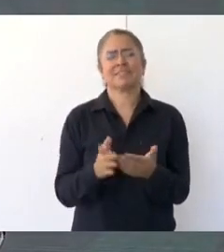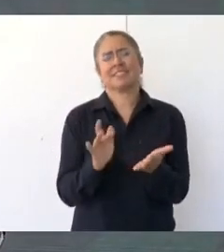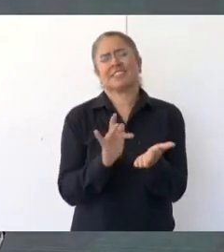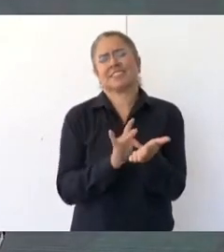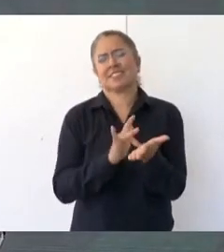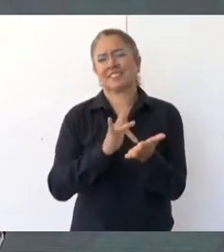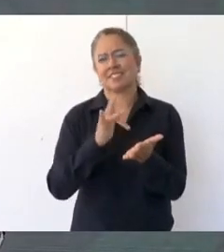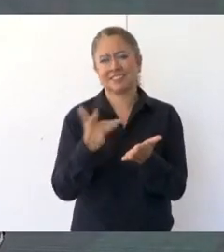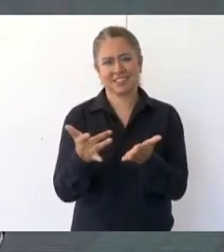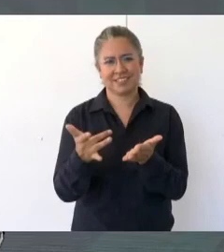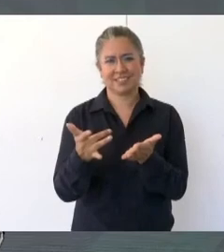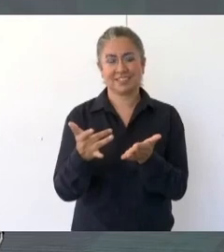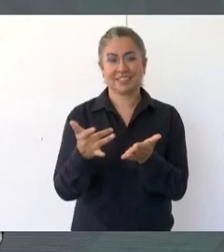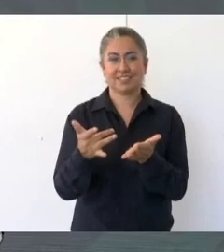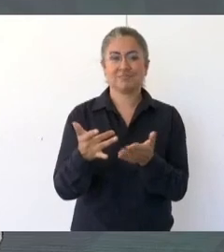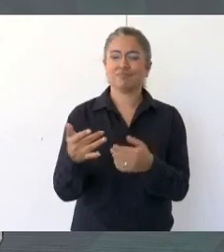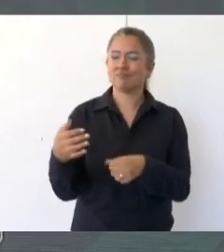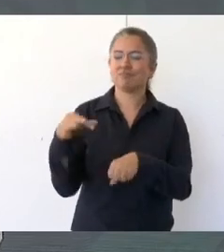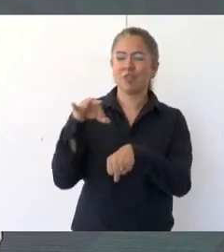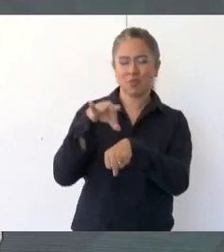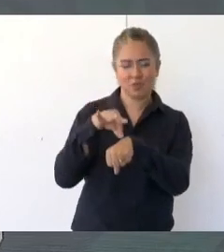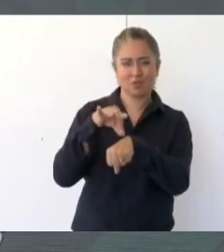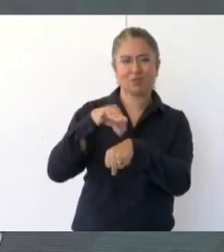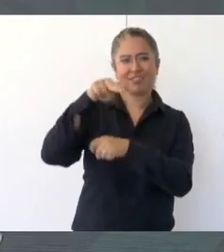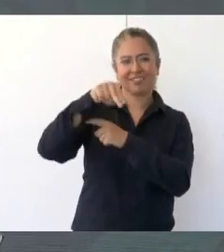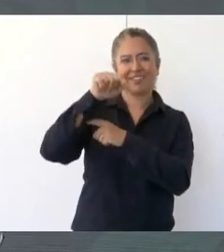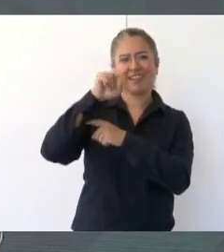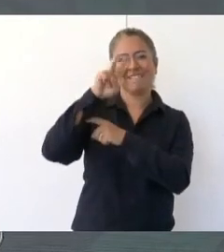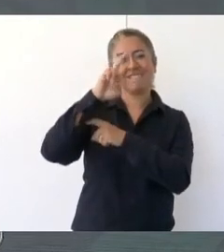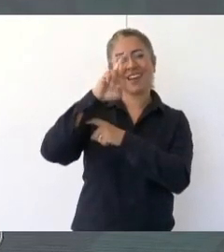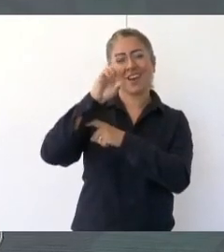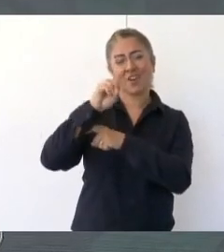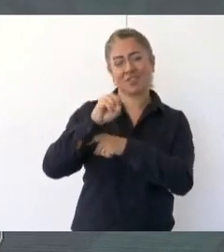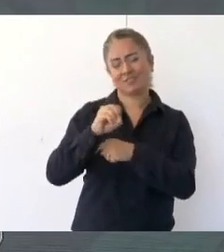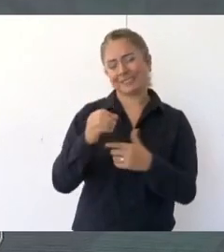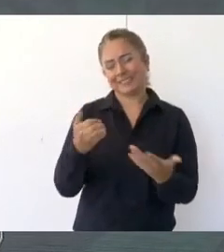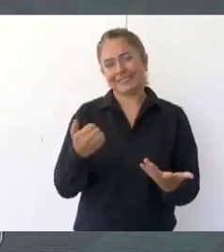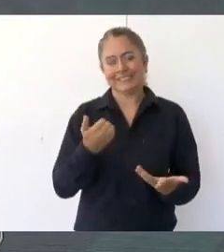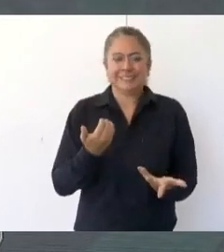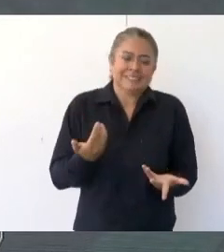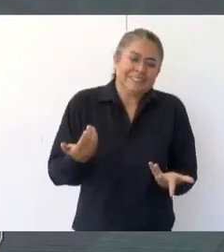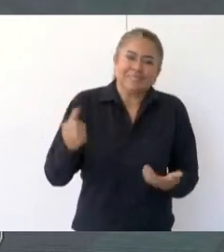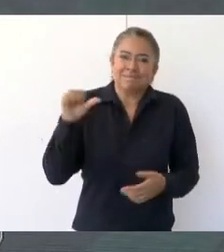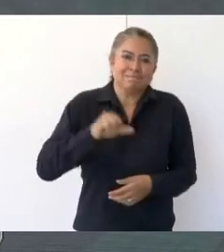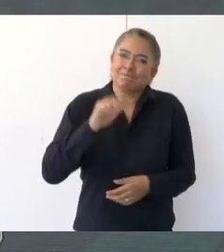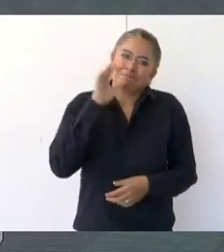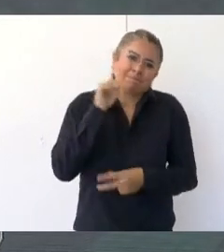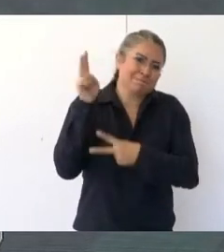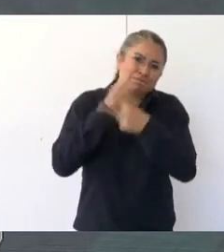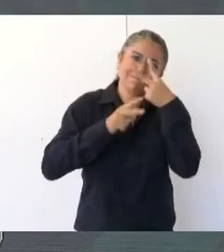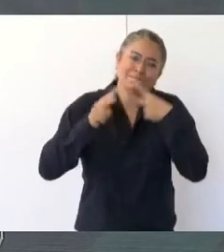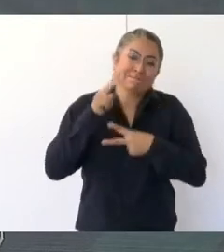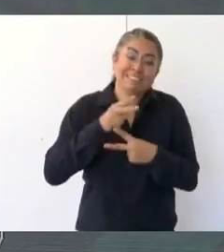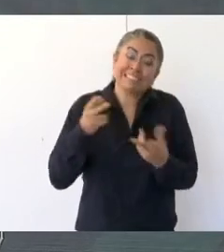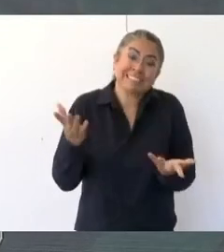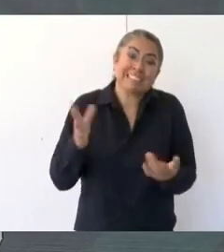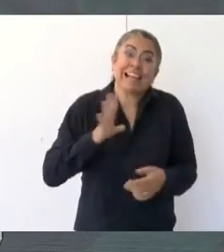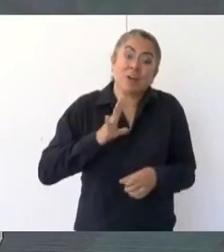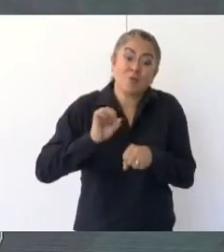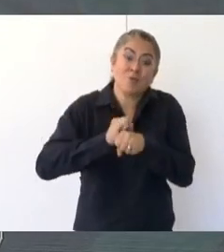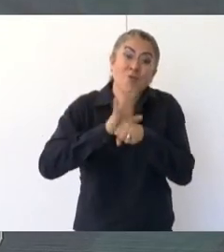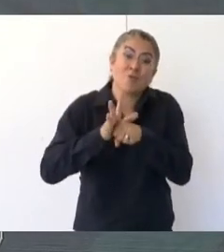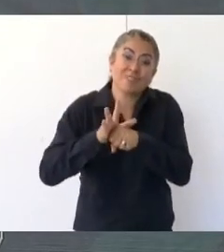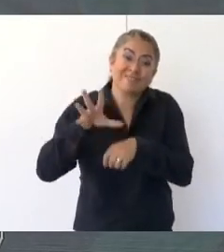Agradecerle mucho al doctor Navarro, que no nos pudo acompañar, tiene COVID, pero